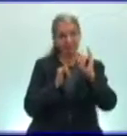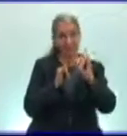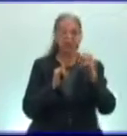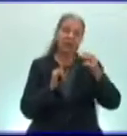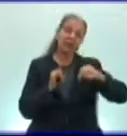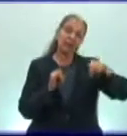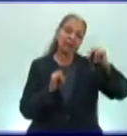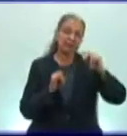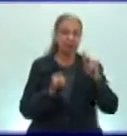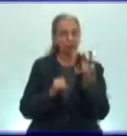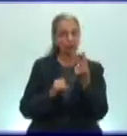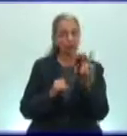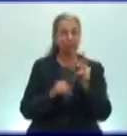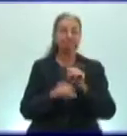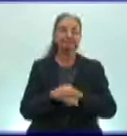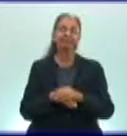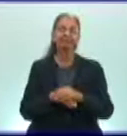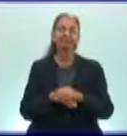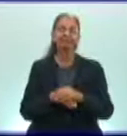envoltura.